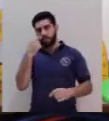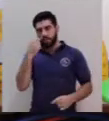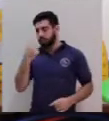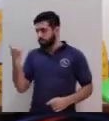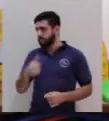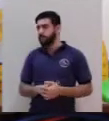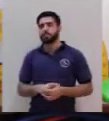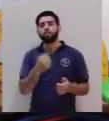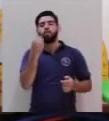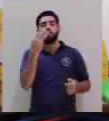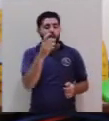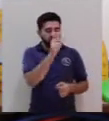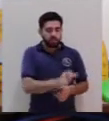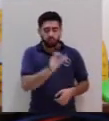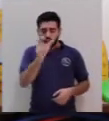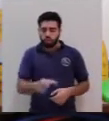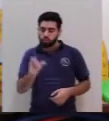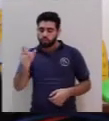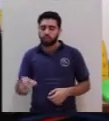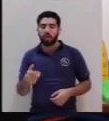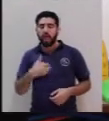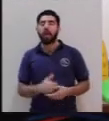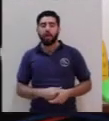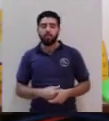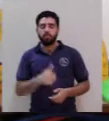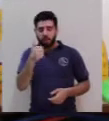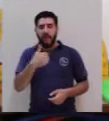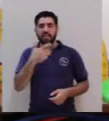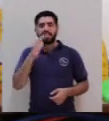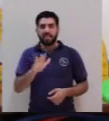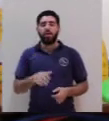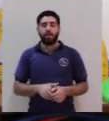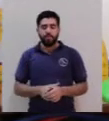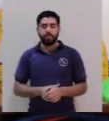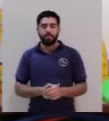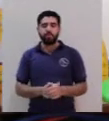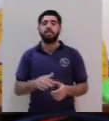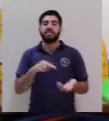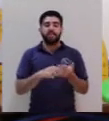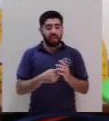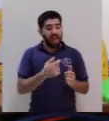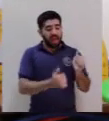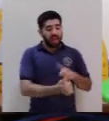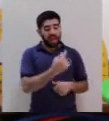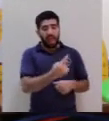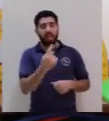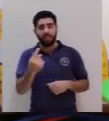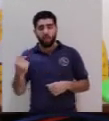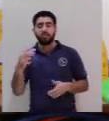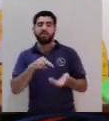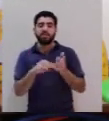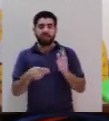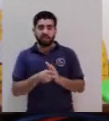aquí? Hay 5. Hay 5. Muy bien, tenemos 5. Entonces, quiere decir que cada una de esas